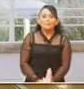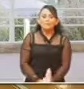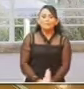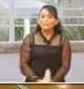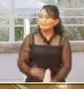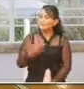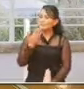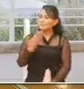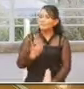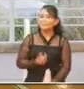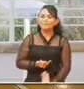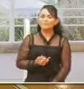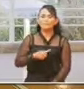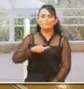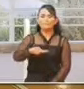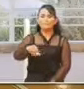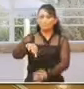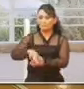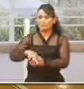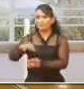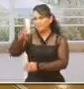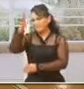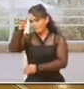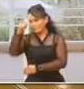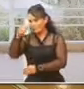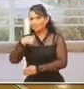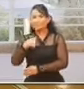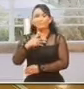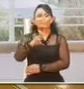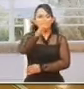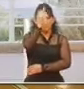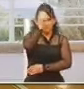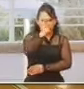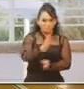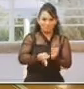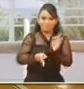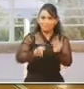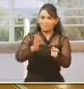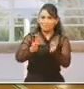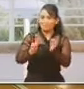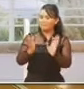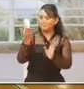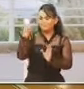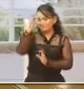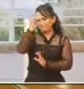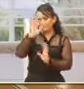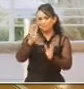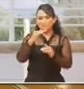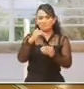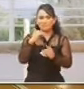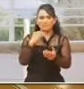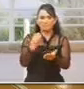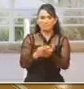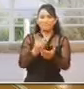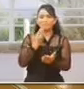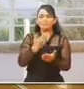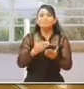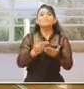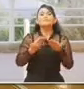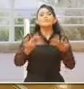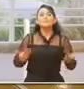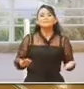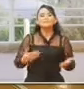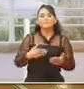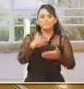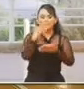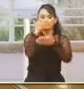Bien, doy cuenta de 16 votos a favor, por lo que se aprueba por unanimidad el acuerdo antes mencionado. Continuando con el desahogo